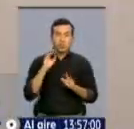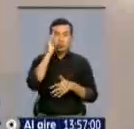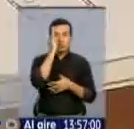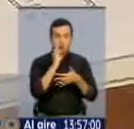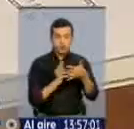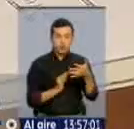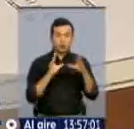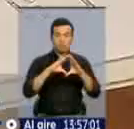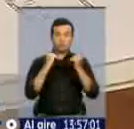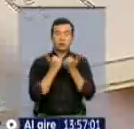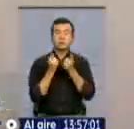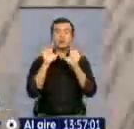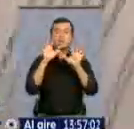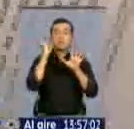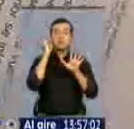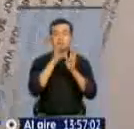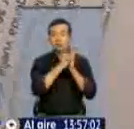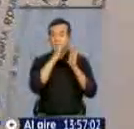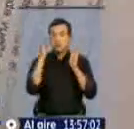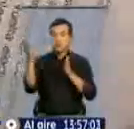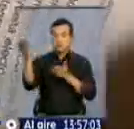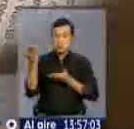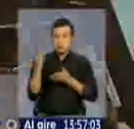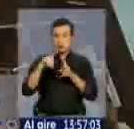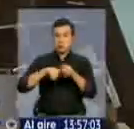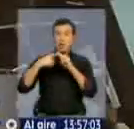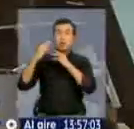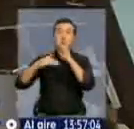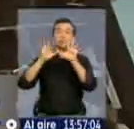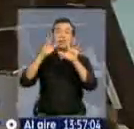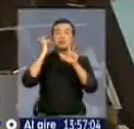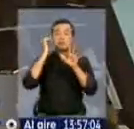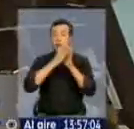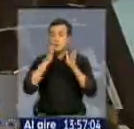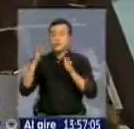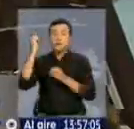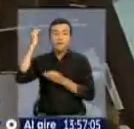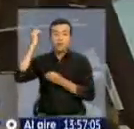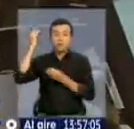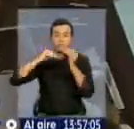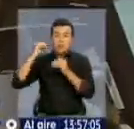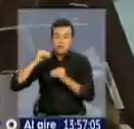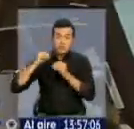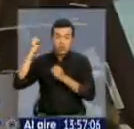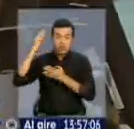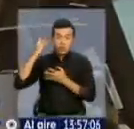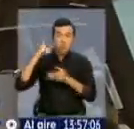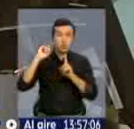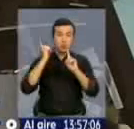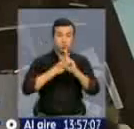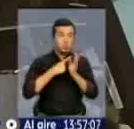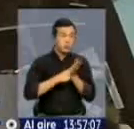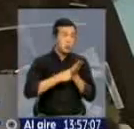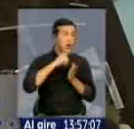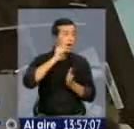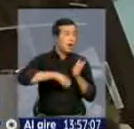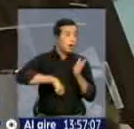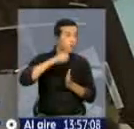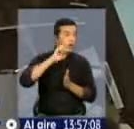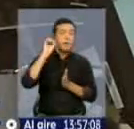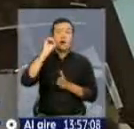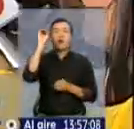la comisión tendrá 10 días a partir de su recepción para elaborar un informe que será puesto a consideración del pleno, que en un solo debate deberá aprobarlo o